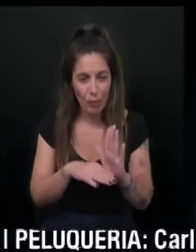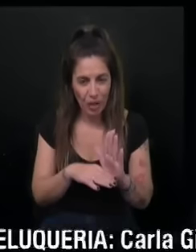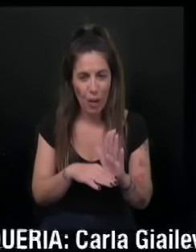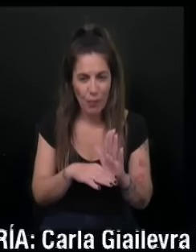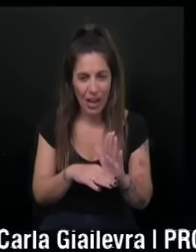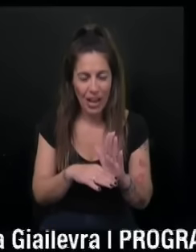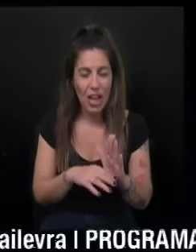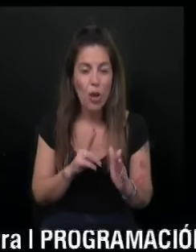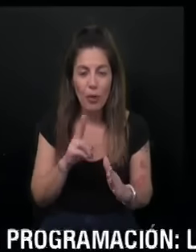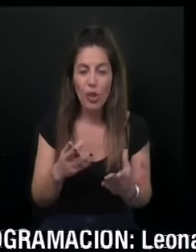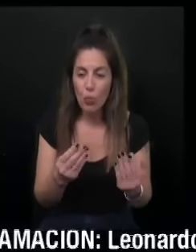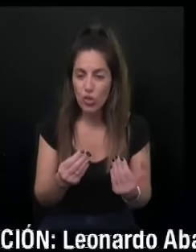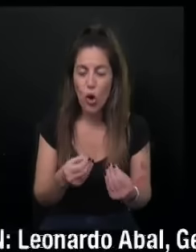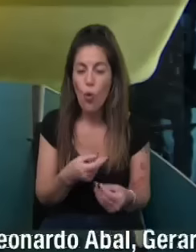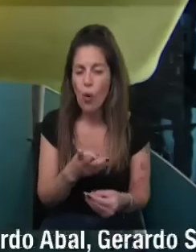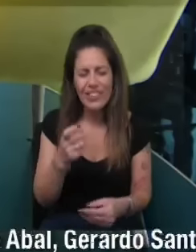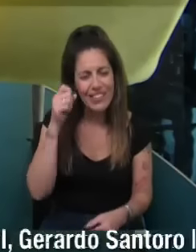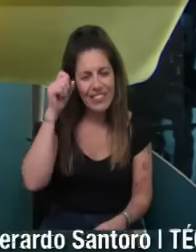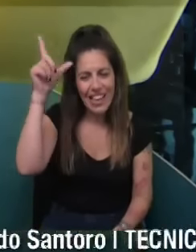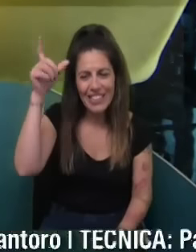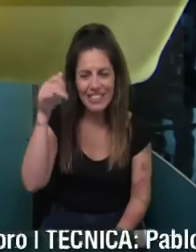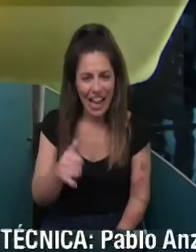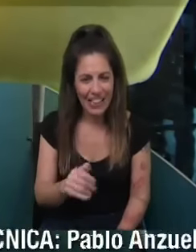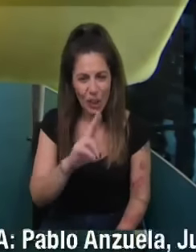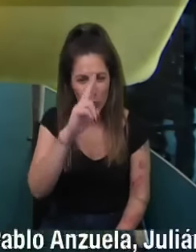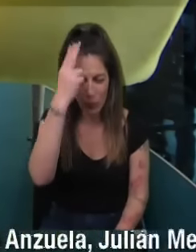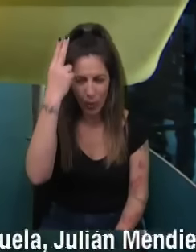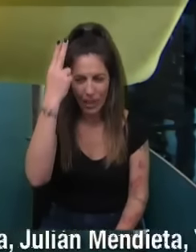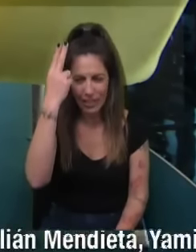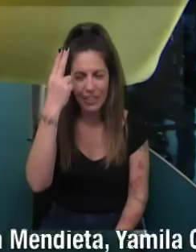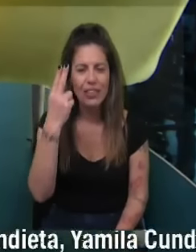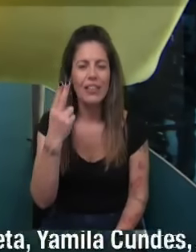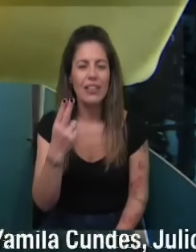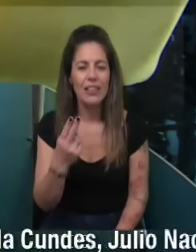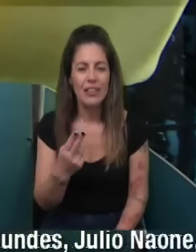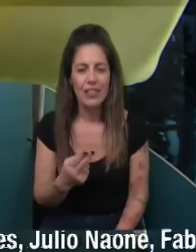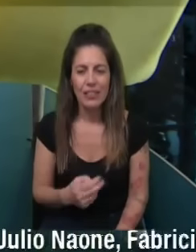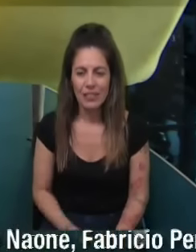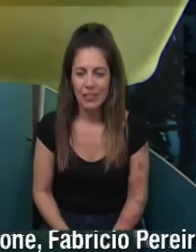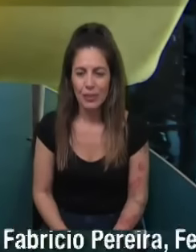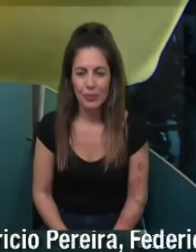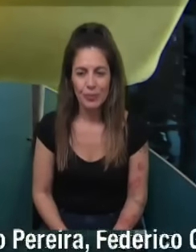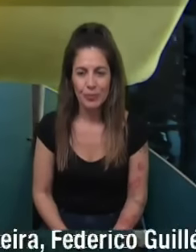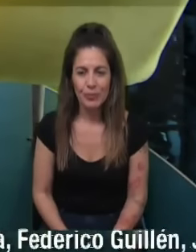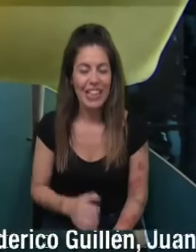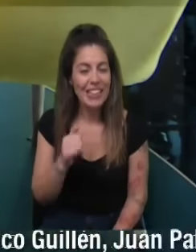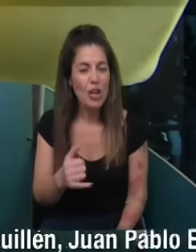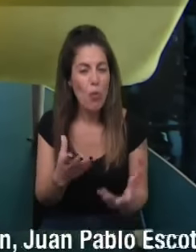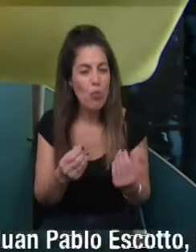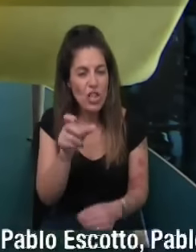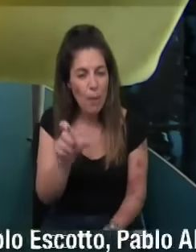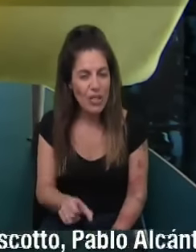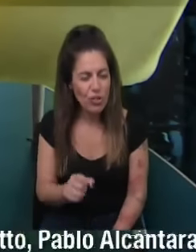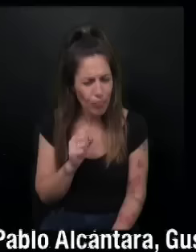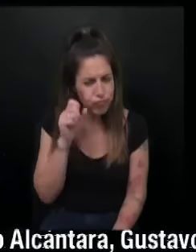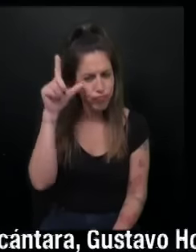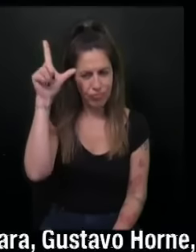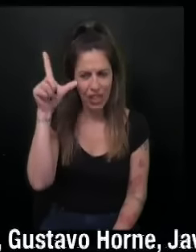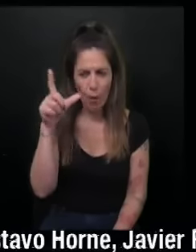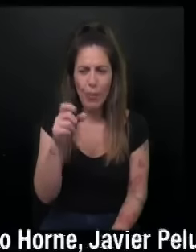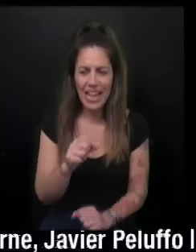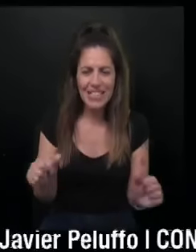encontrado mucho es Cuánta inteligencia hay en Uruguay y que que tenemos mucha gente capacitada como